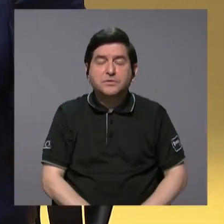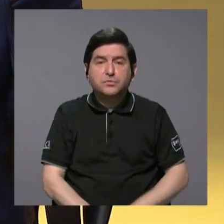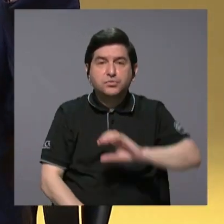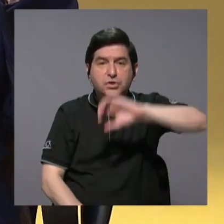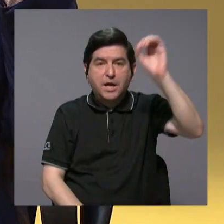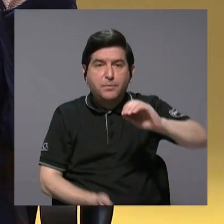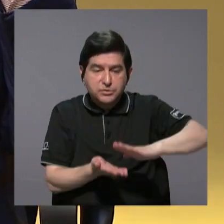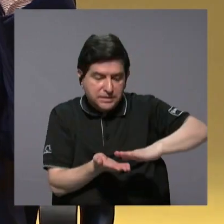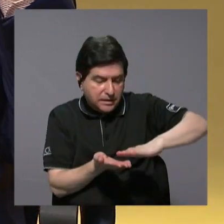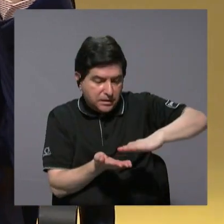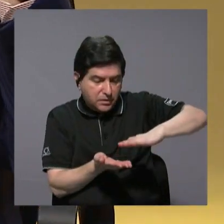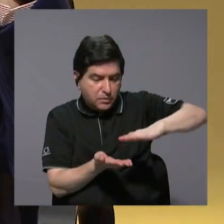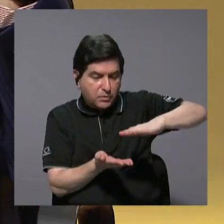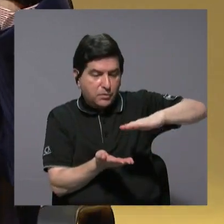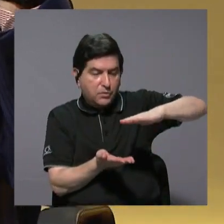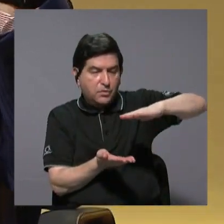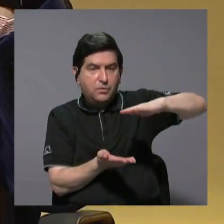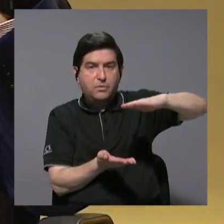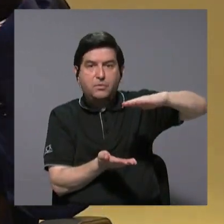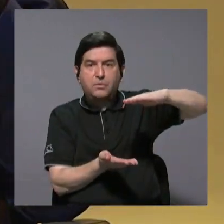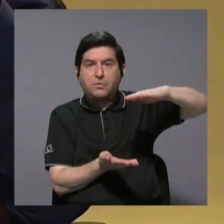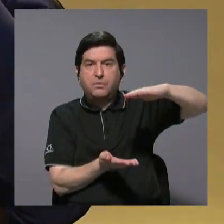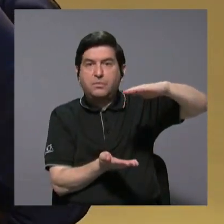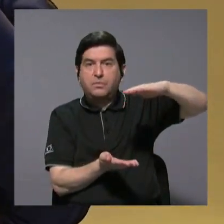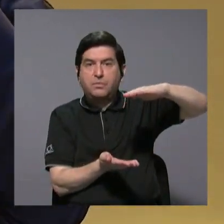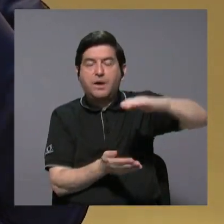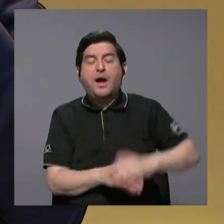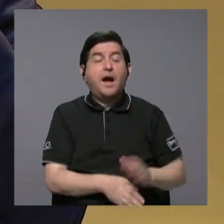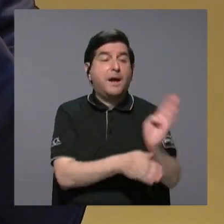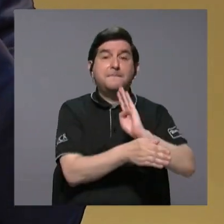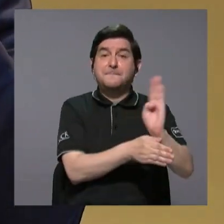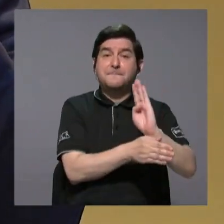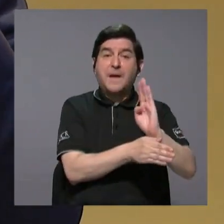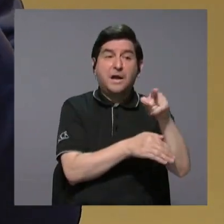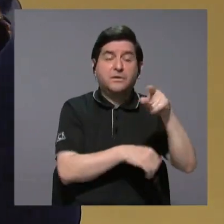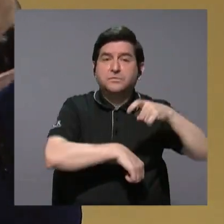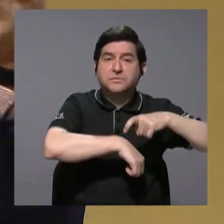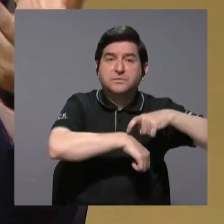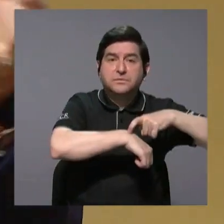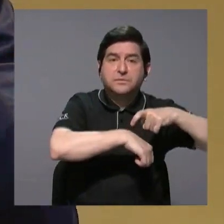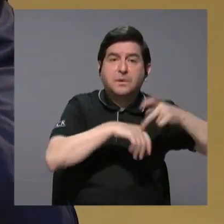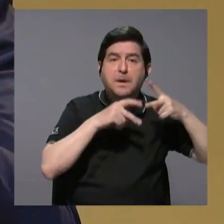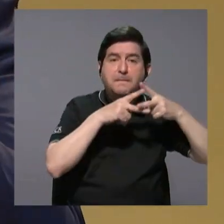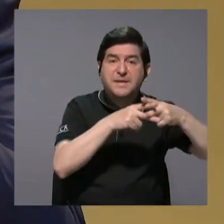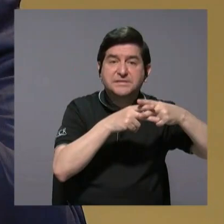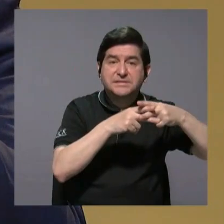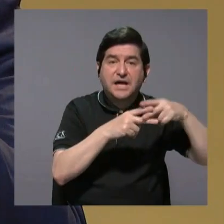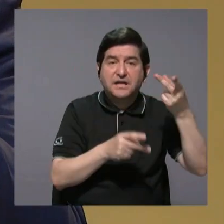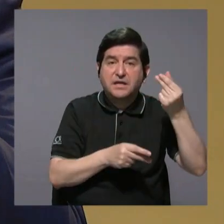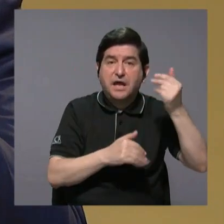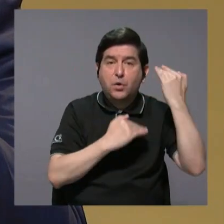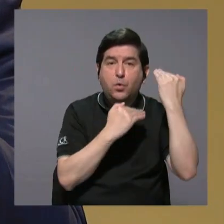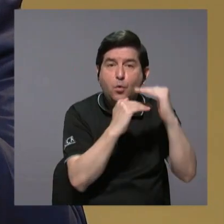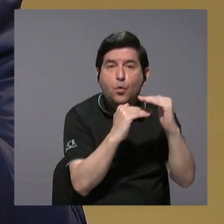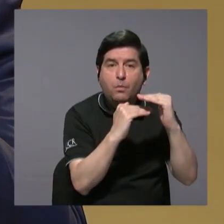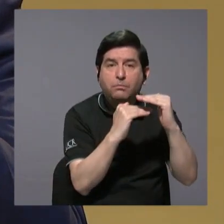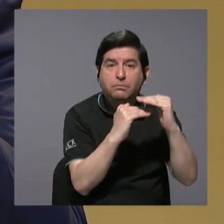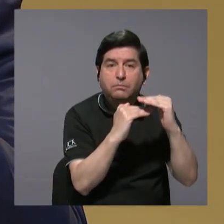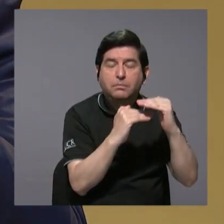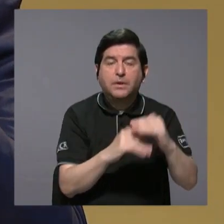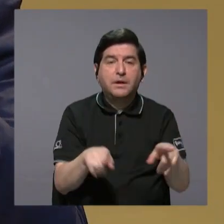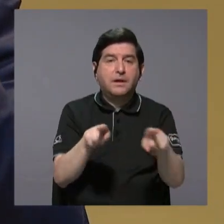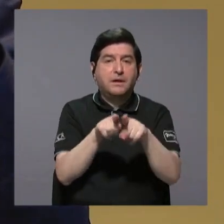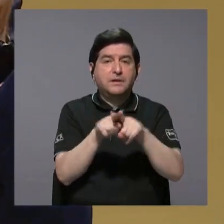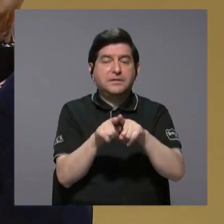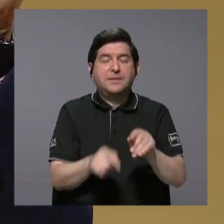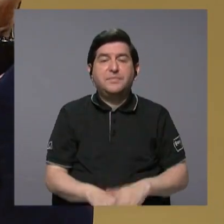tasas de interés para que los bancos presten menos dinero, usted también le